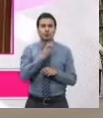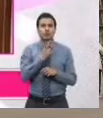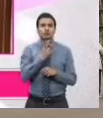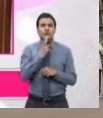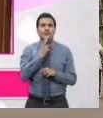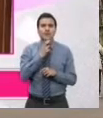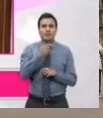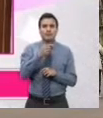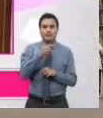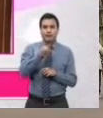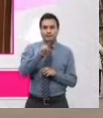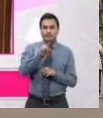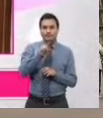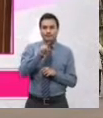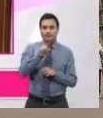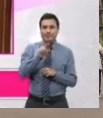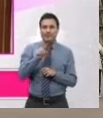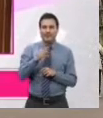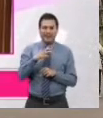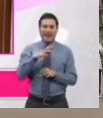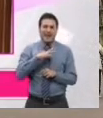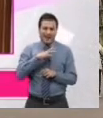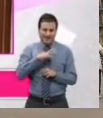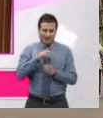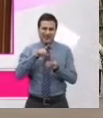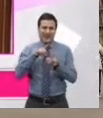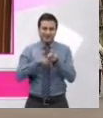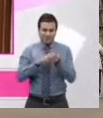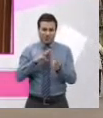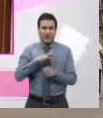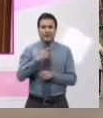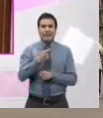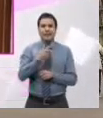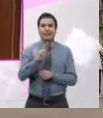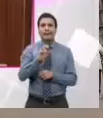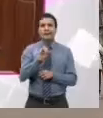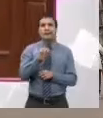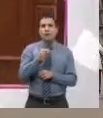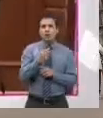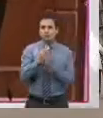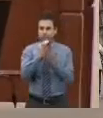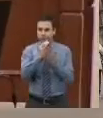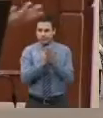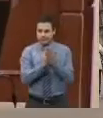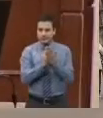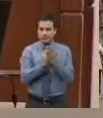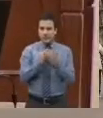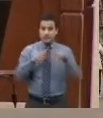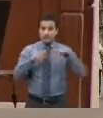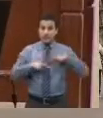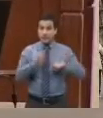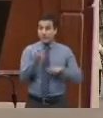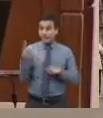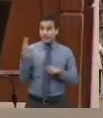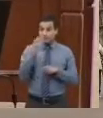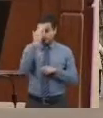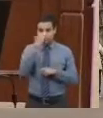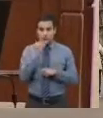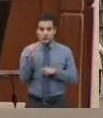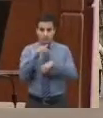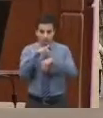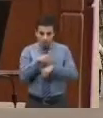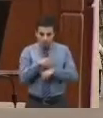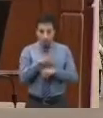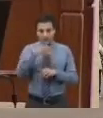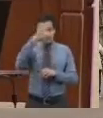guión contiene una introducción, la necesidad, o se insiste en la necesidad de reflejar un interés en votar por